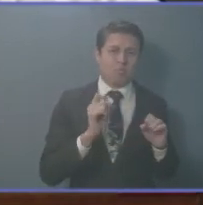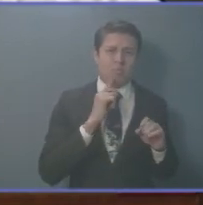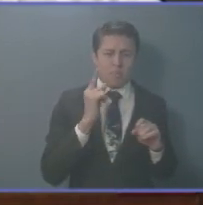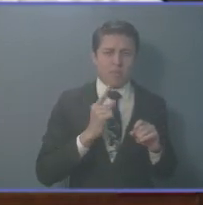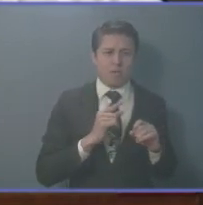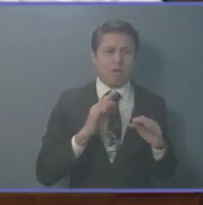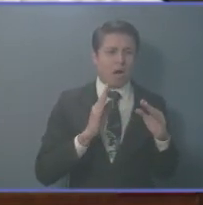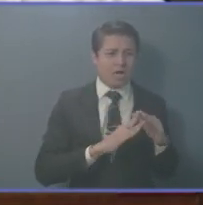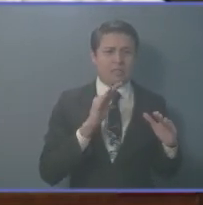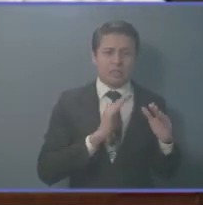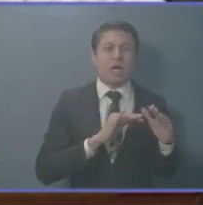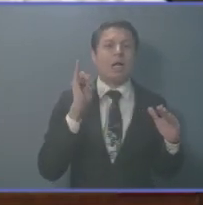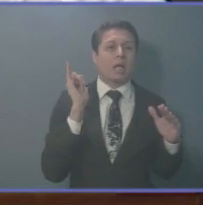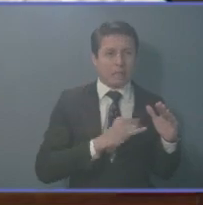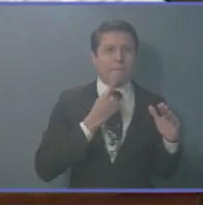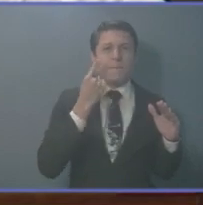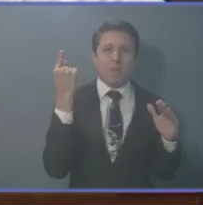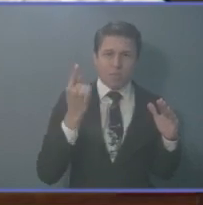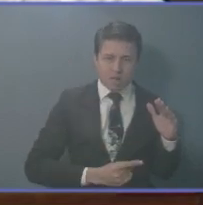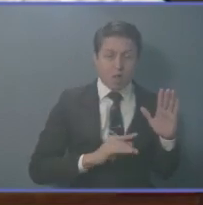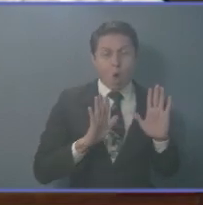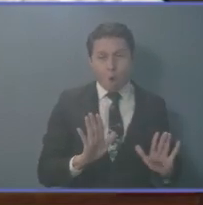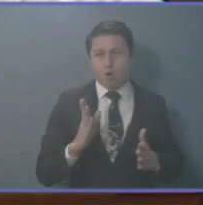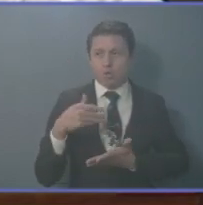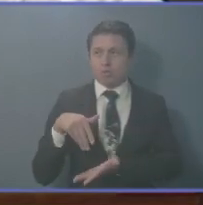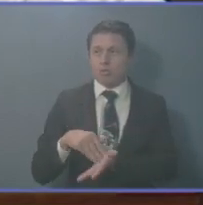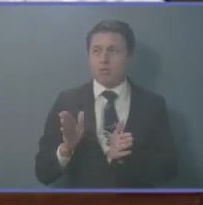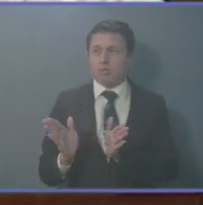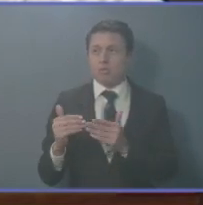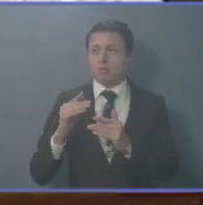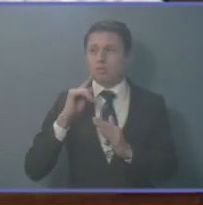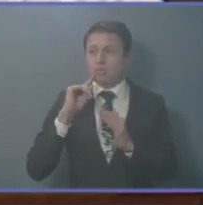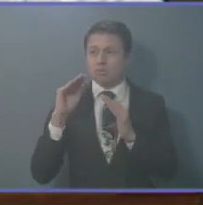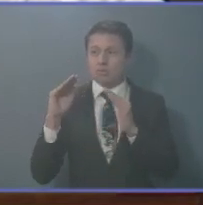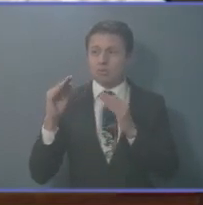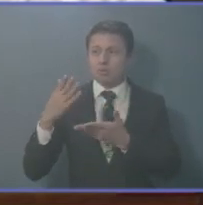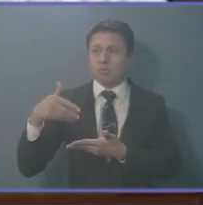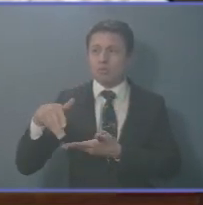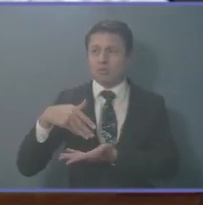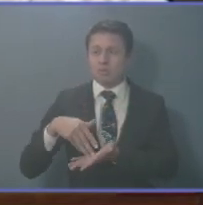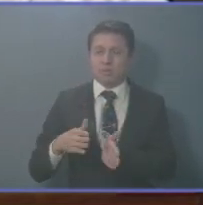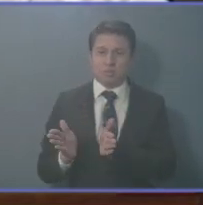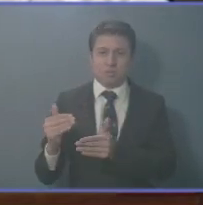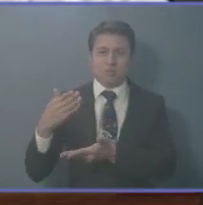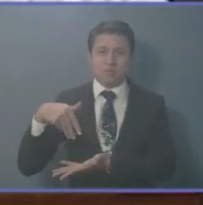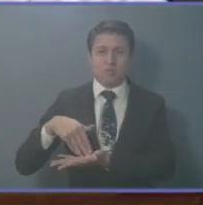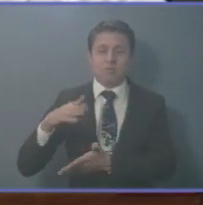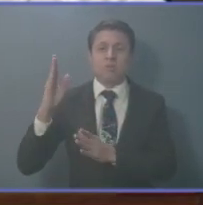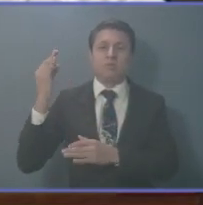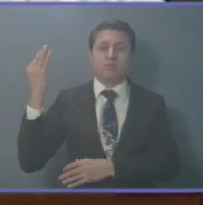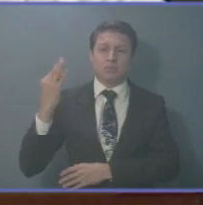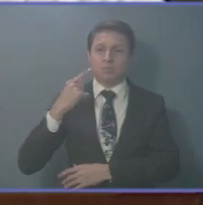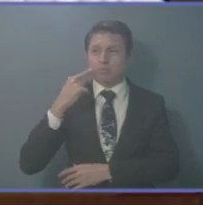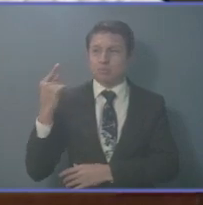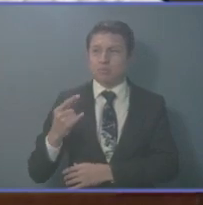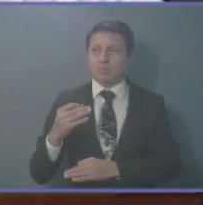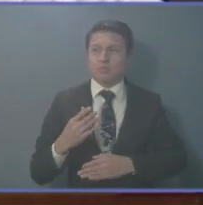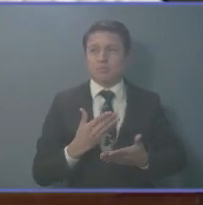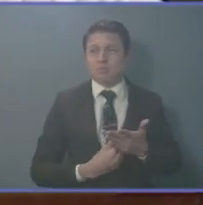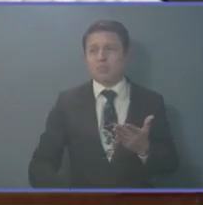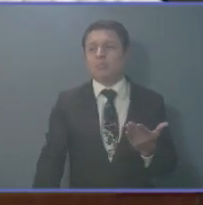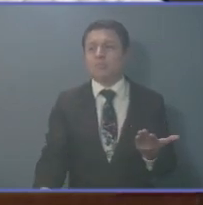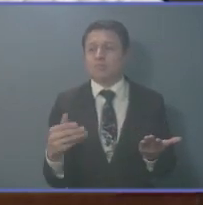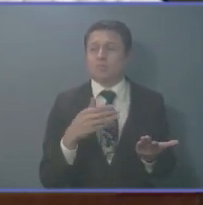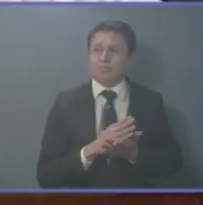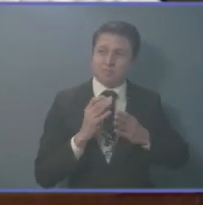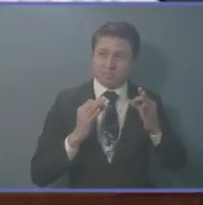en instalaciones designadas por el Ministerio de Salud para tal propósito y domiciliar cuando se cumpla con los lugares de residencia de las personas bajo las medidas